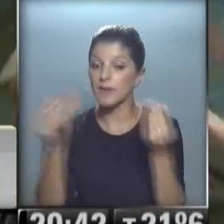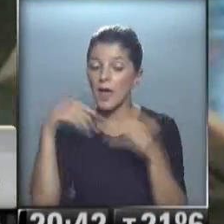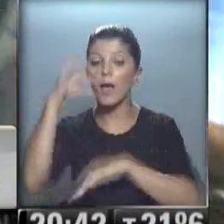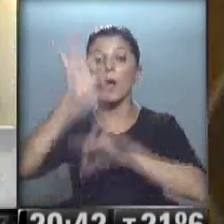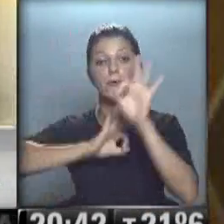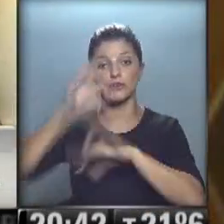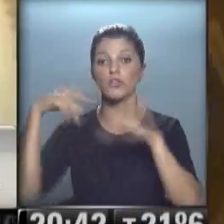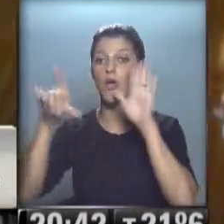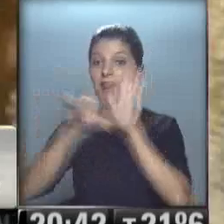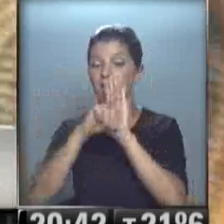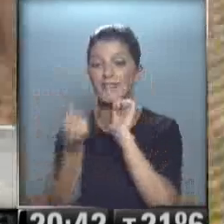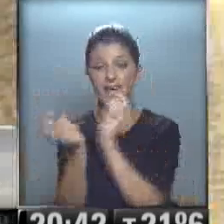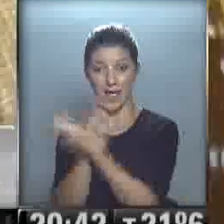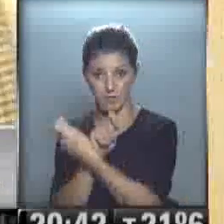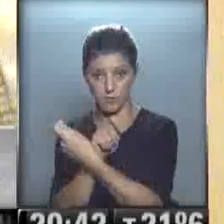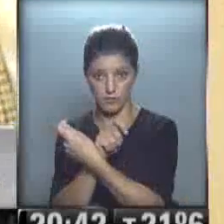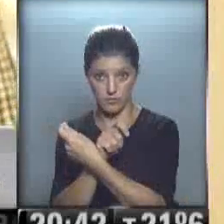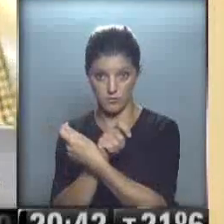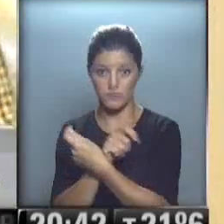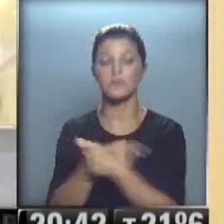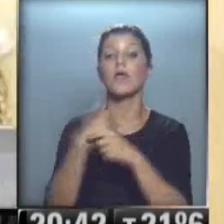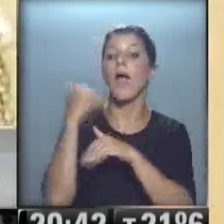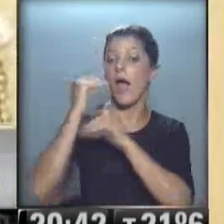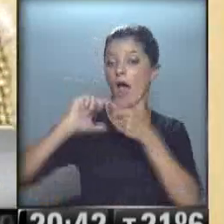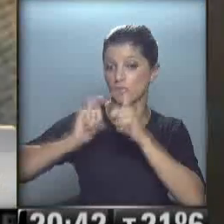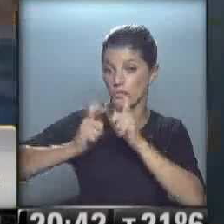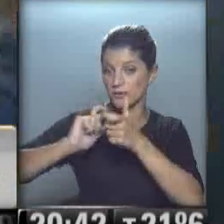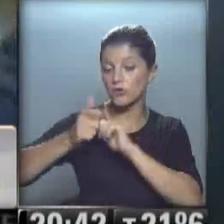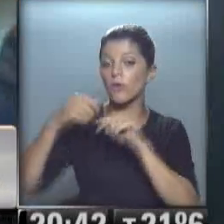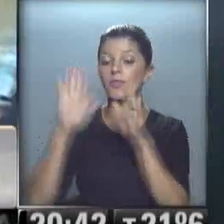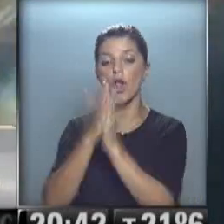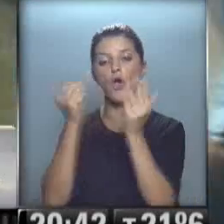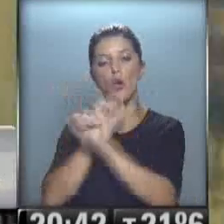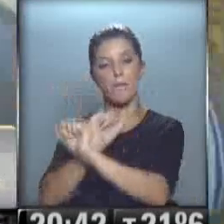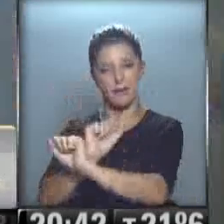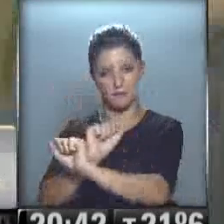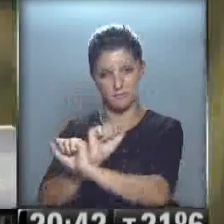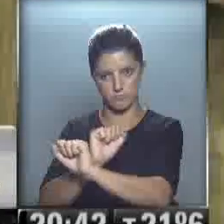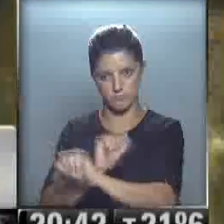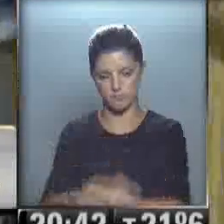proyecto de ley de reforma, actualización e integración del Código Penal de la Nación.